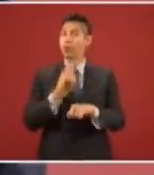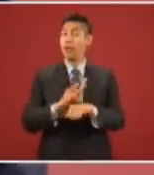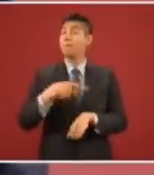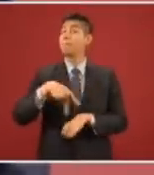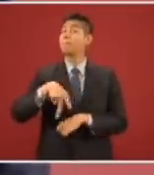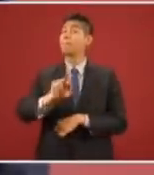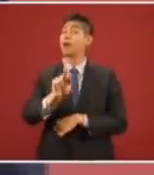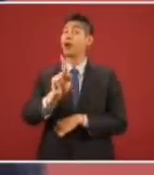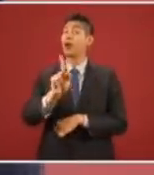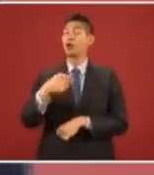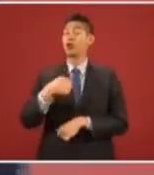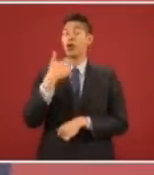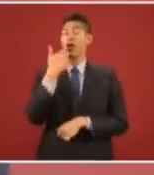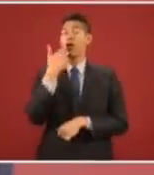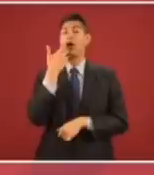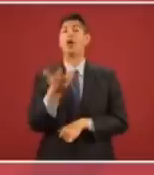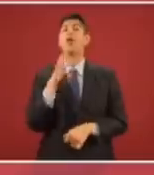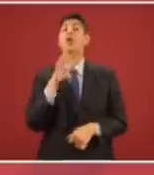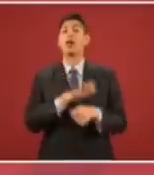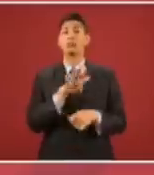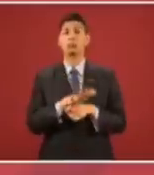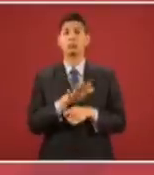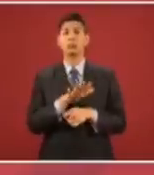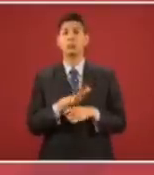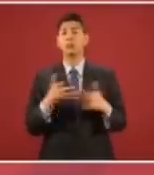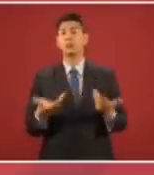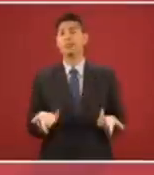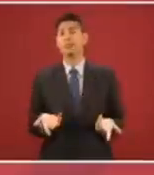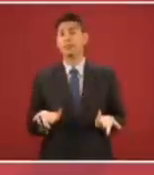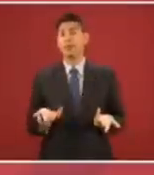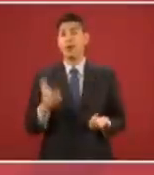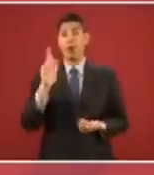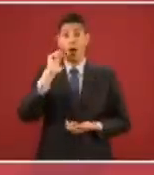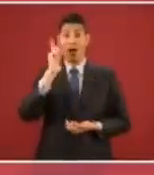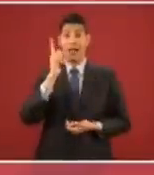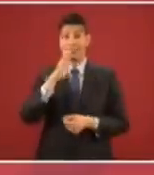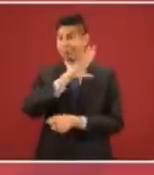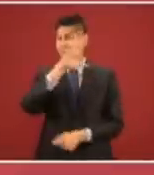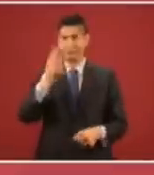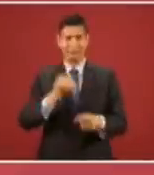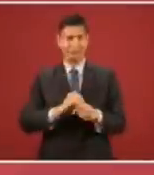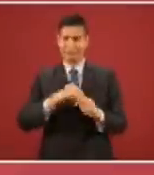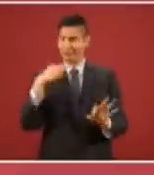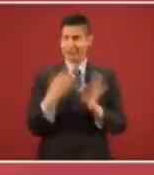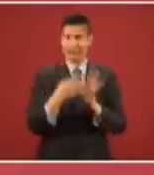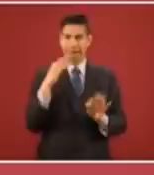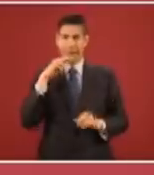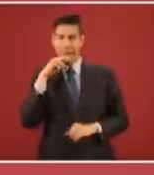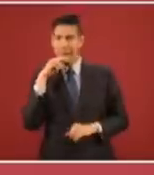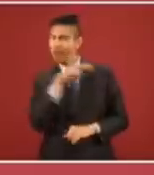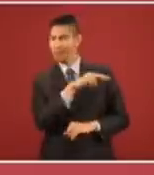yo quisiera que se lograra todo lo más pronto